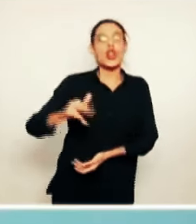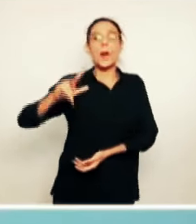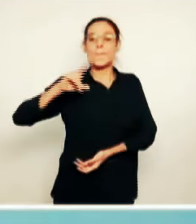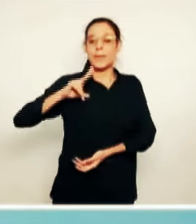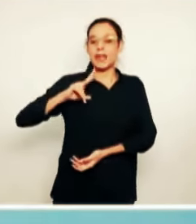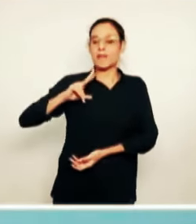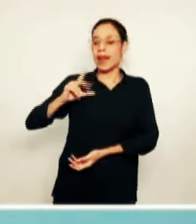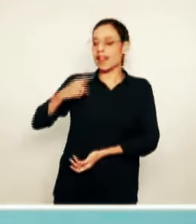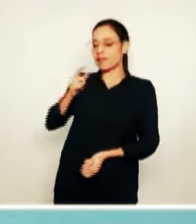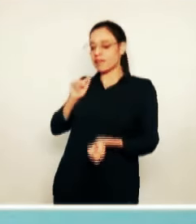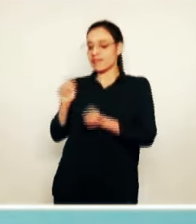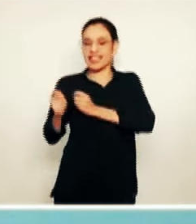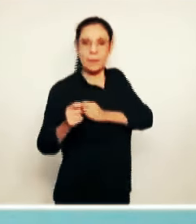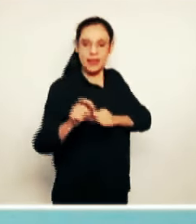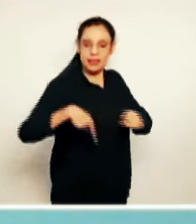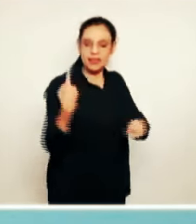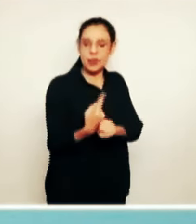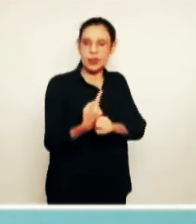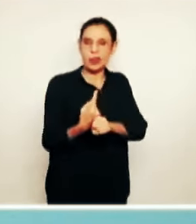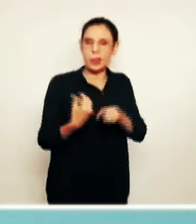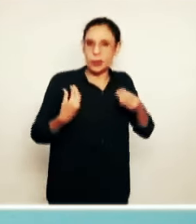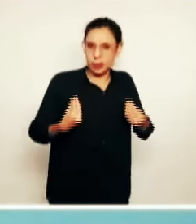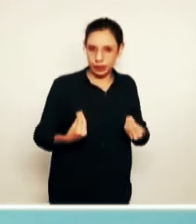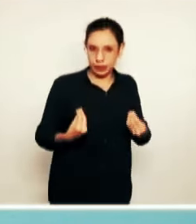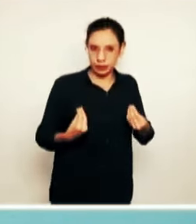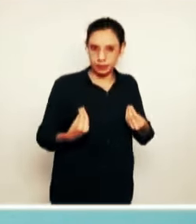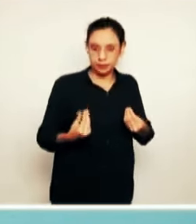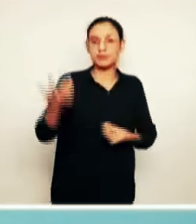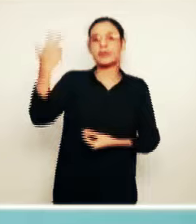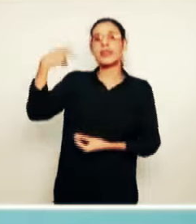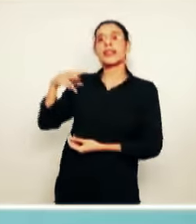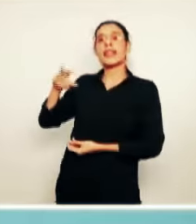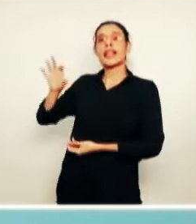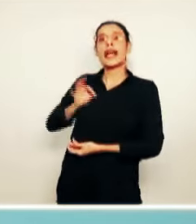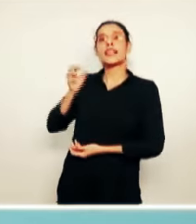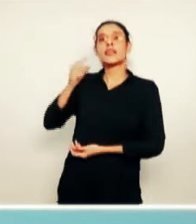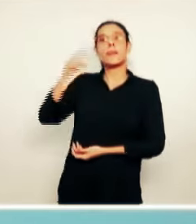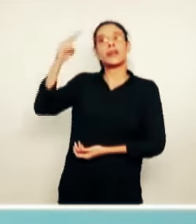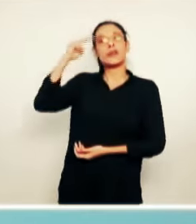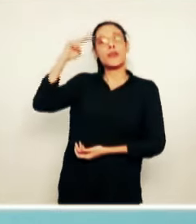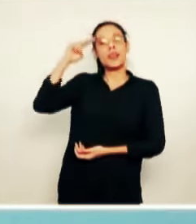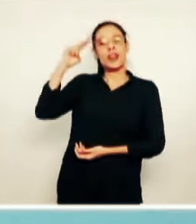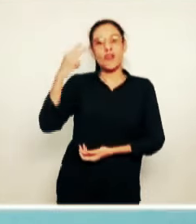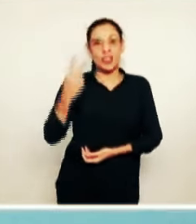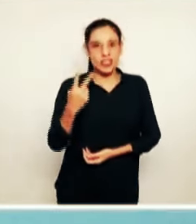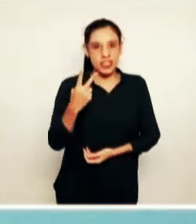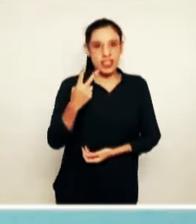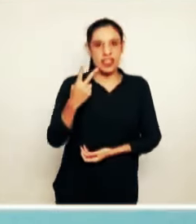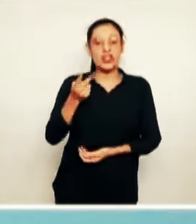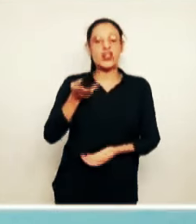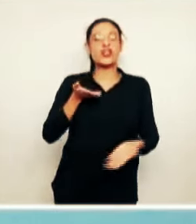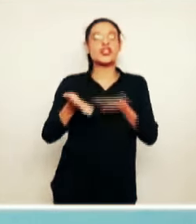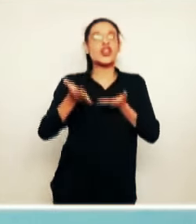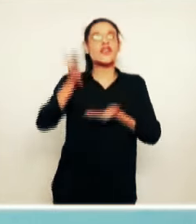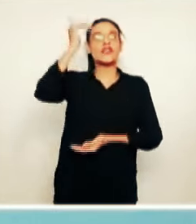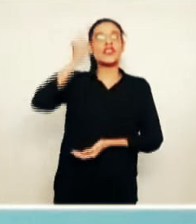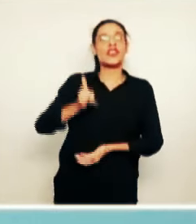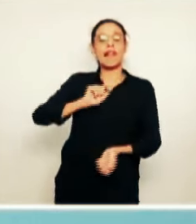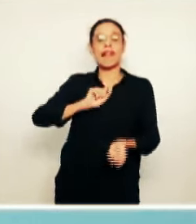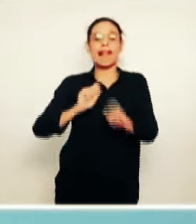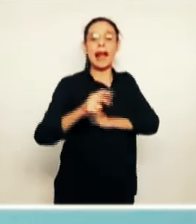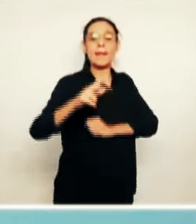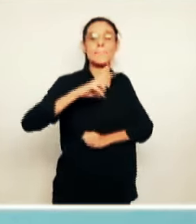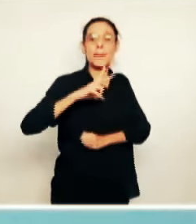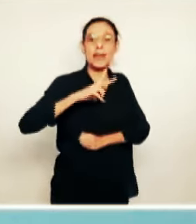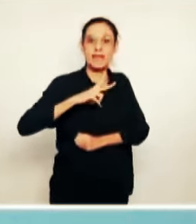Cuando en el año 92 se privatiza la energía, se